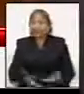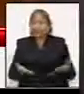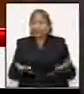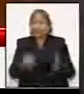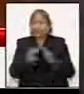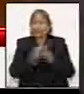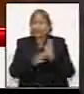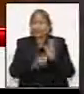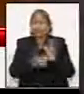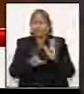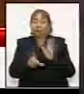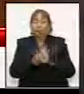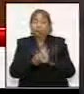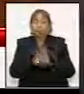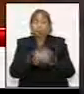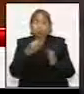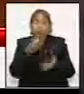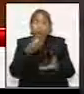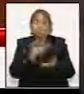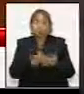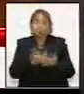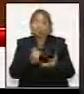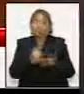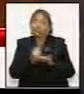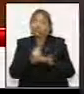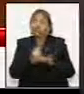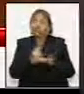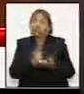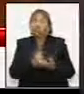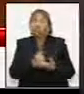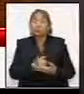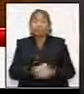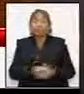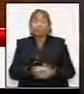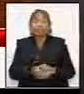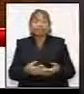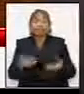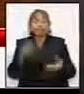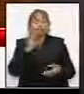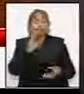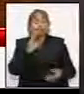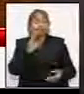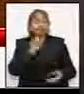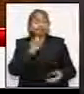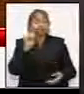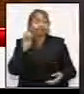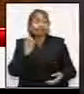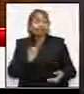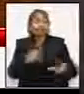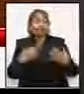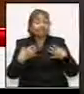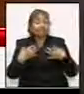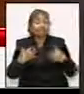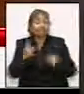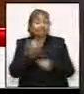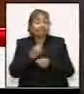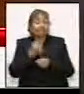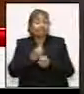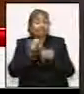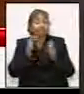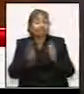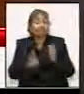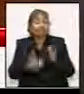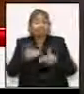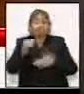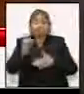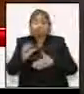ley, si bien es cierto, va a ayudar a que conlleve pues a un 20% de los trabajadores de la salud para que